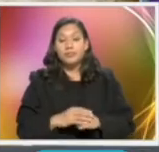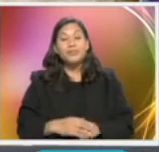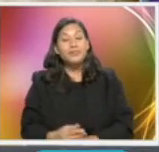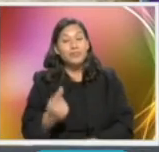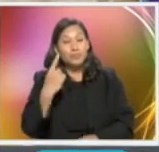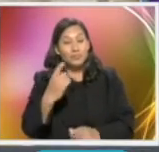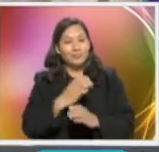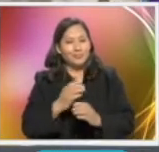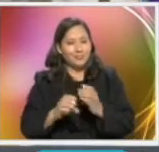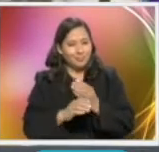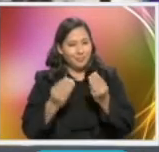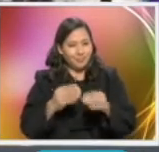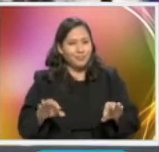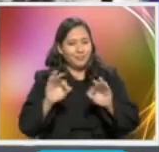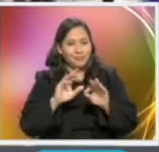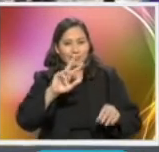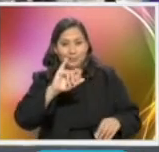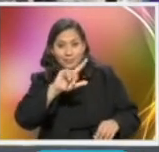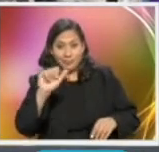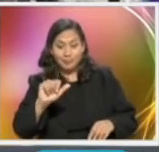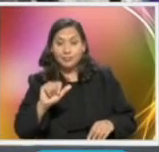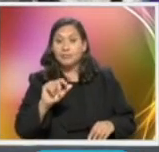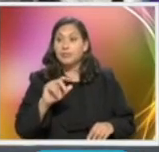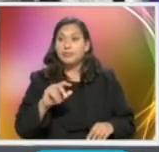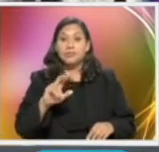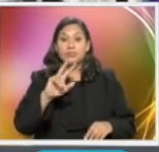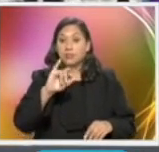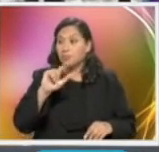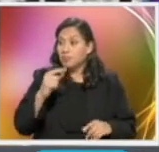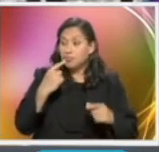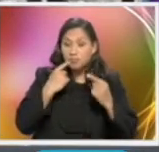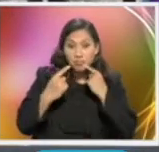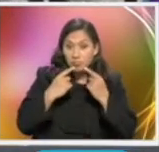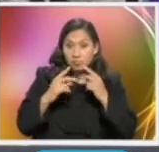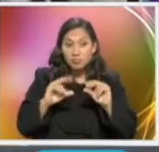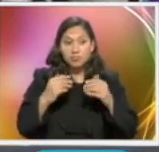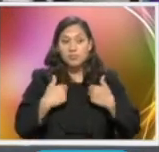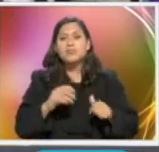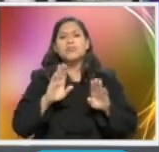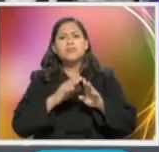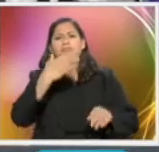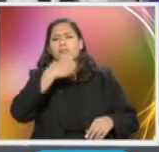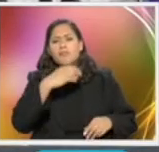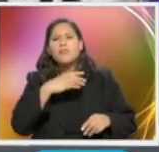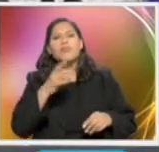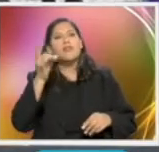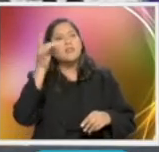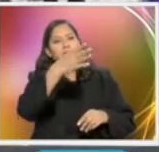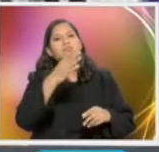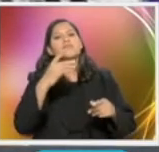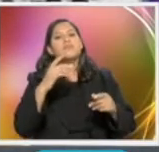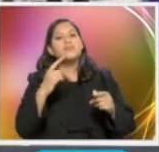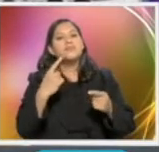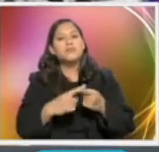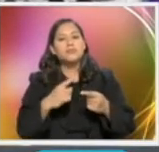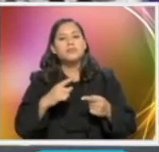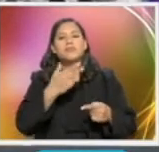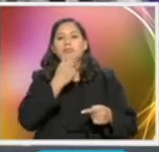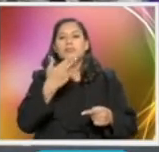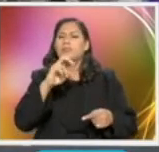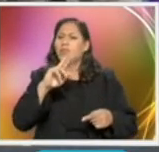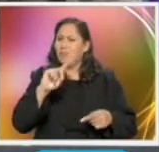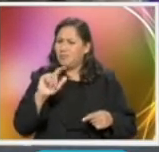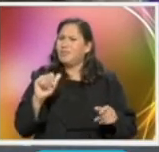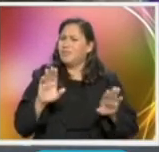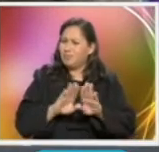las cosas importantísimas de Villa es que sin Villa no se entiende cómo Carranza y los demás derrotaron, por ejemplo, a Victoriano Huerta.